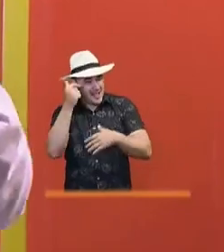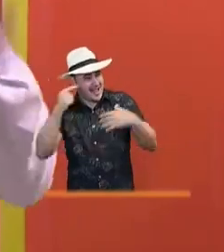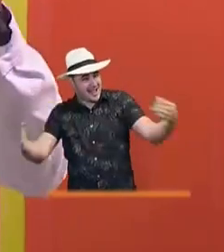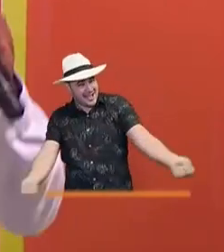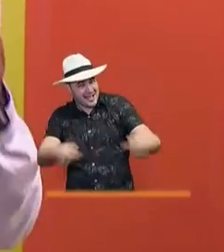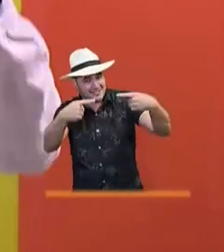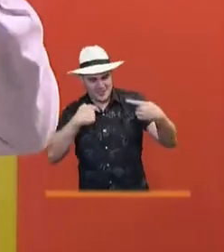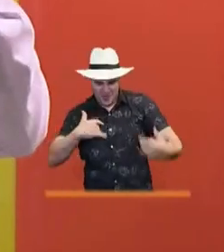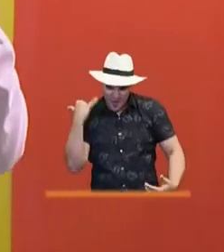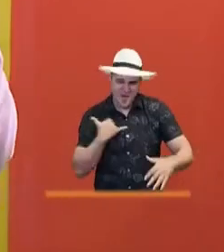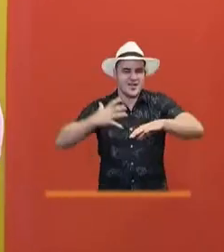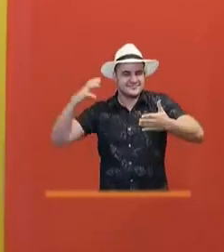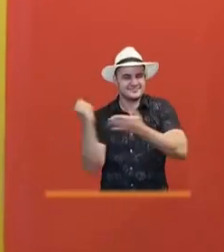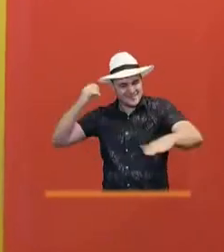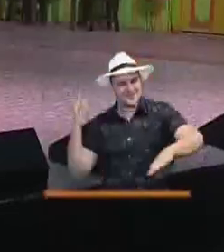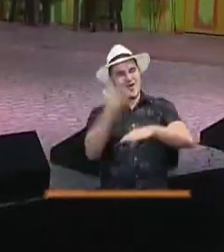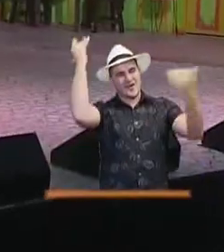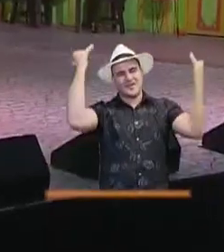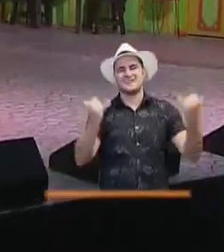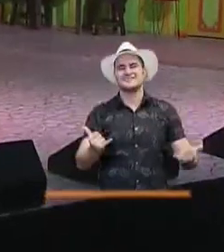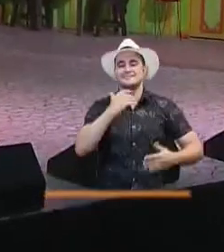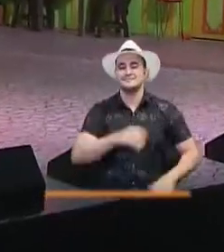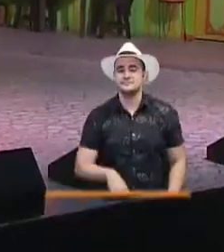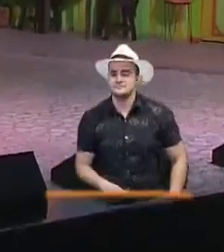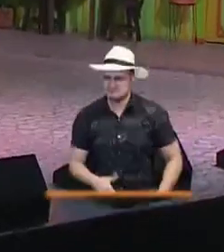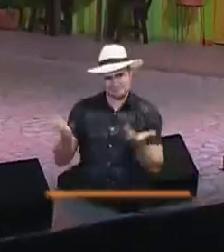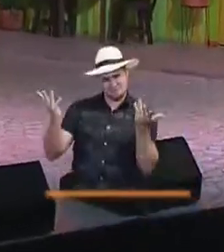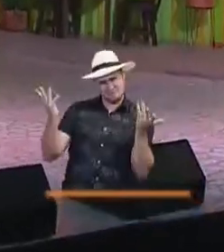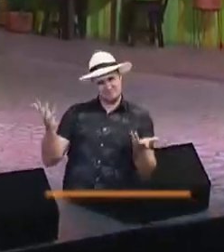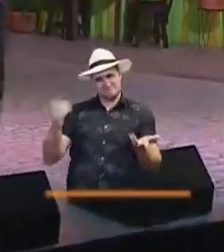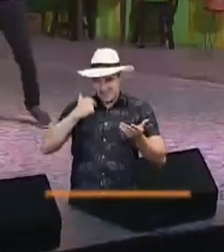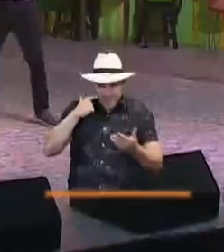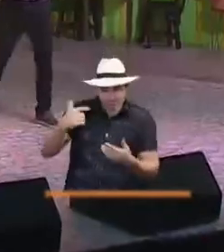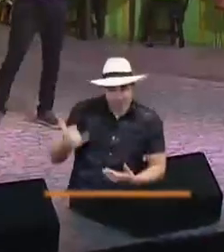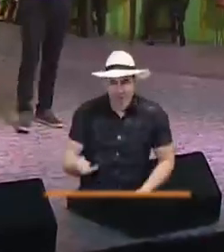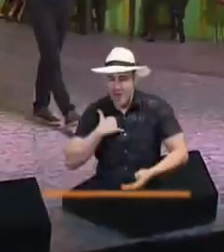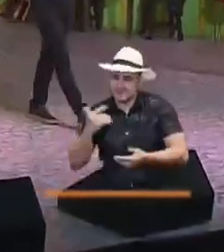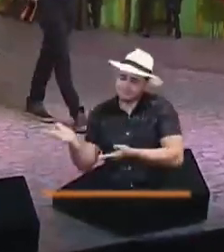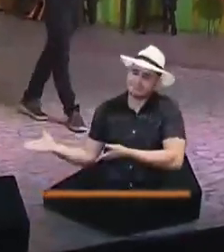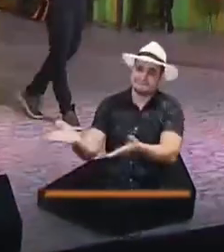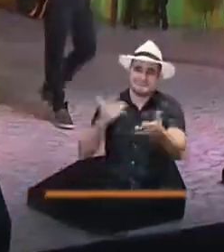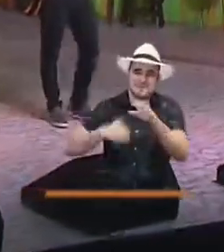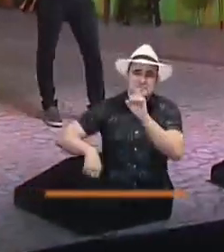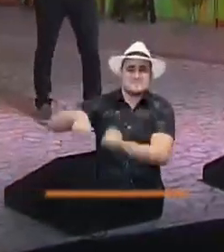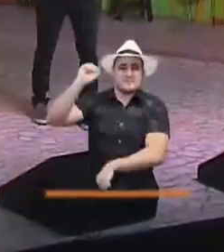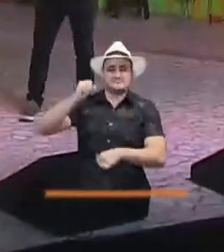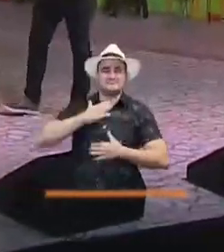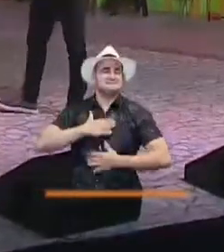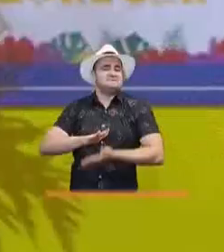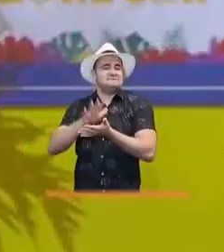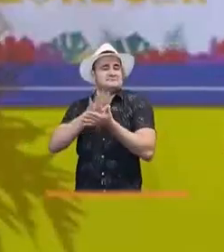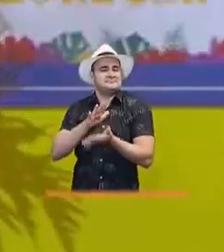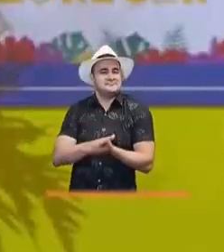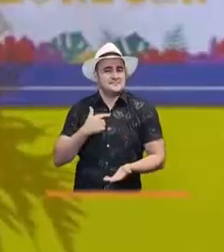mañana, pues vine a ganarle hoy. Si quiere, gane tranquilo, así es